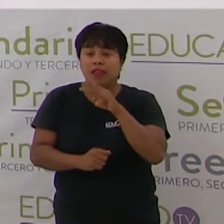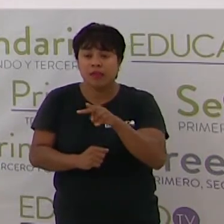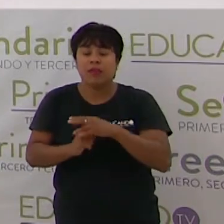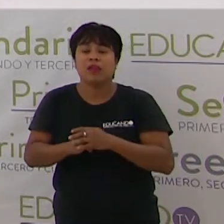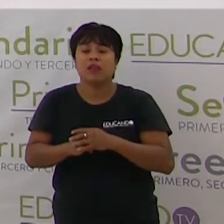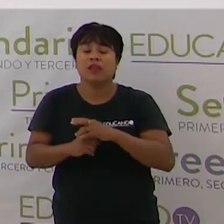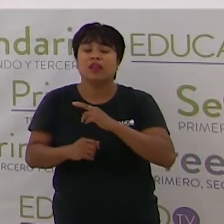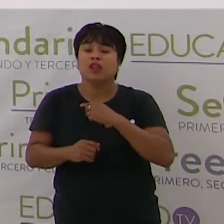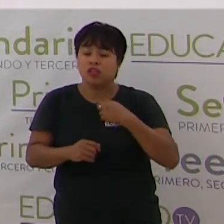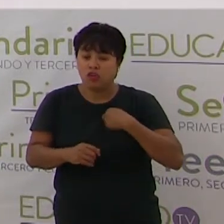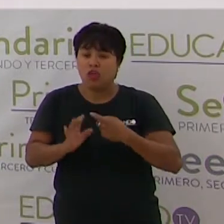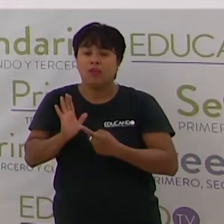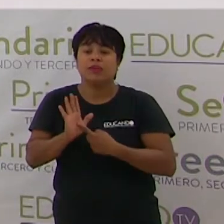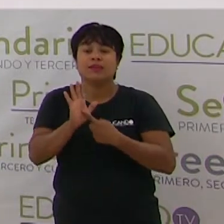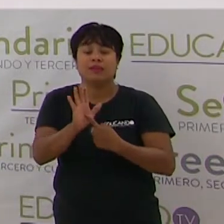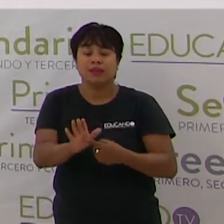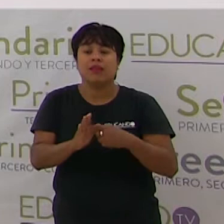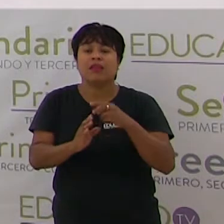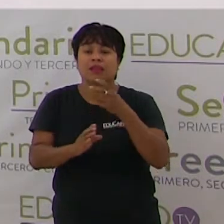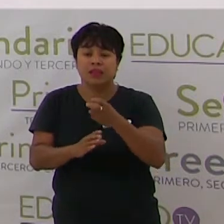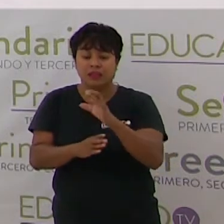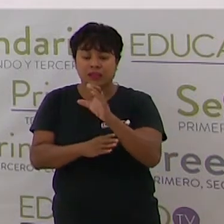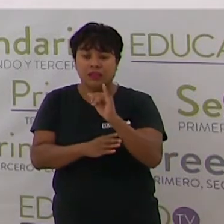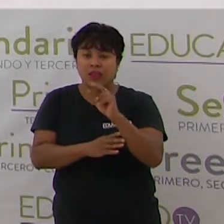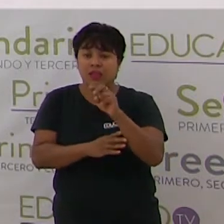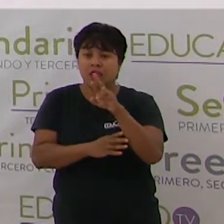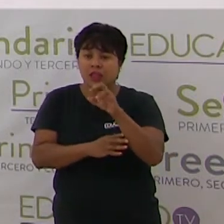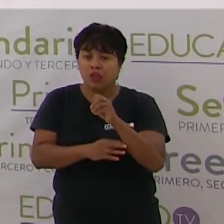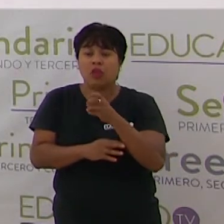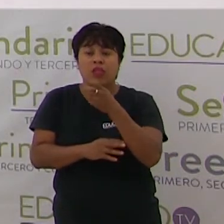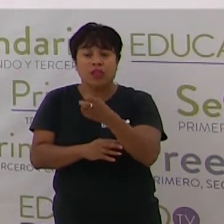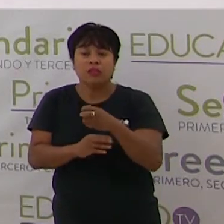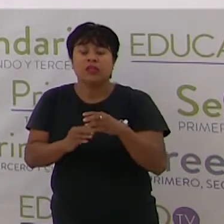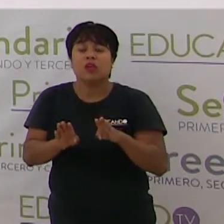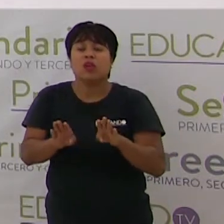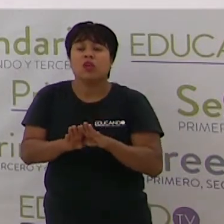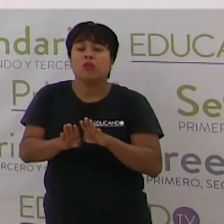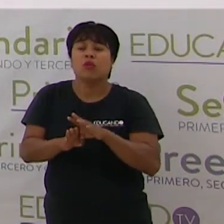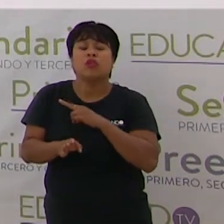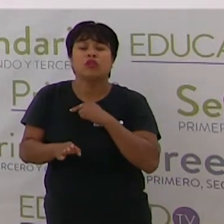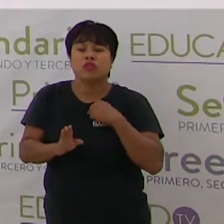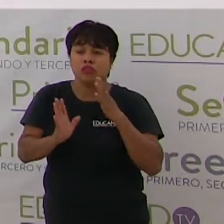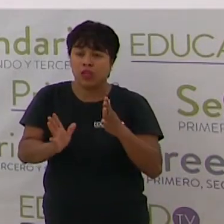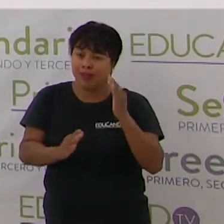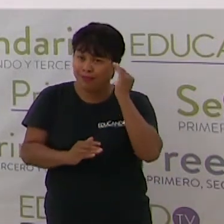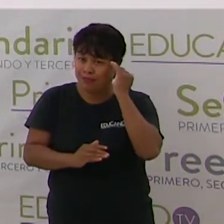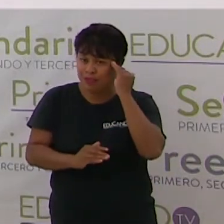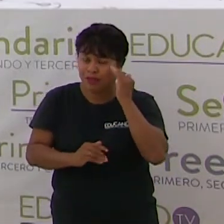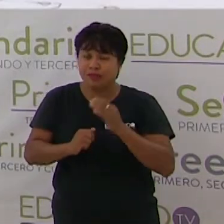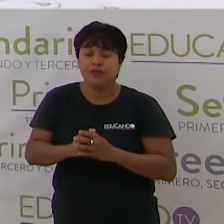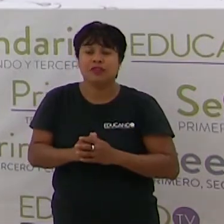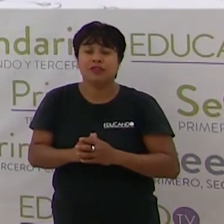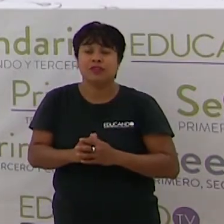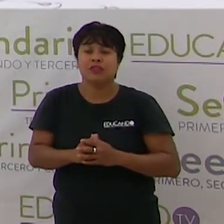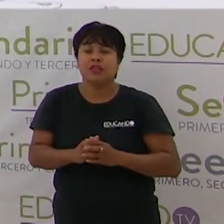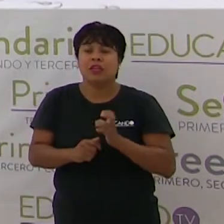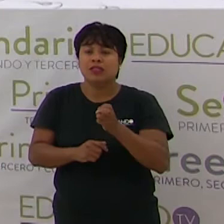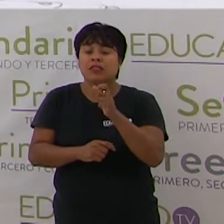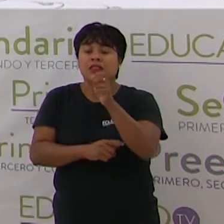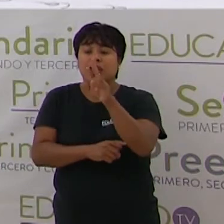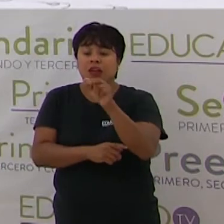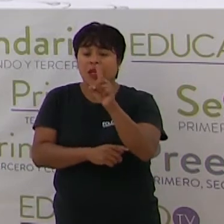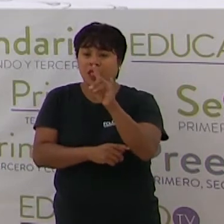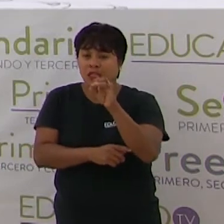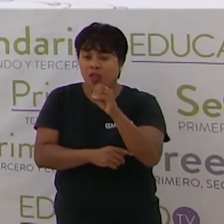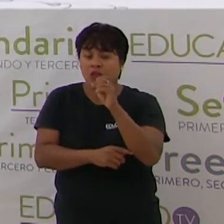les presenté un cilindro como este, en el cual pues ya conocíamos, sí conocíamos el radio, que